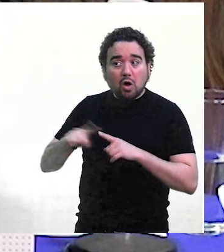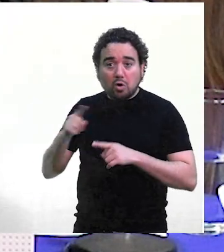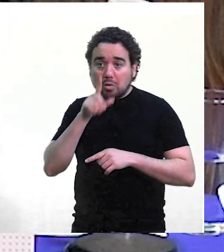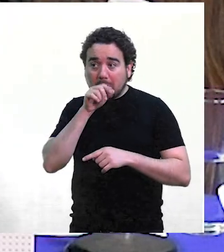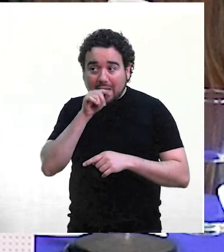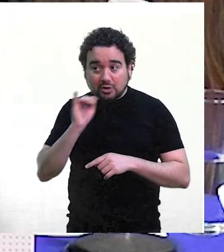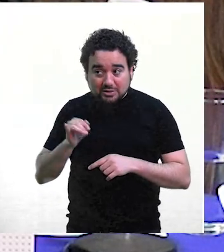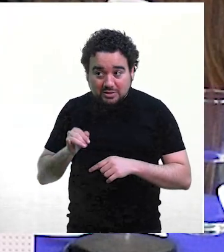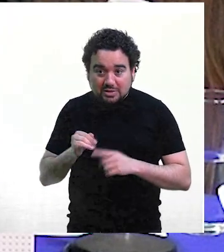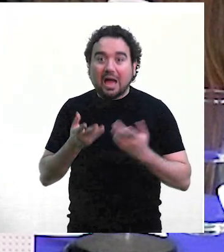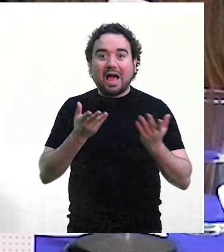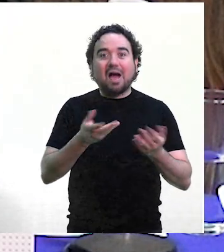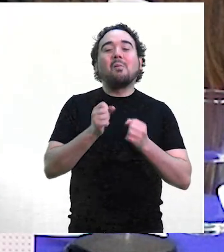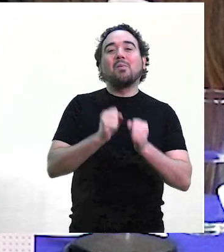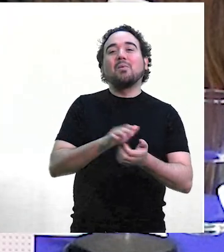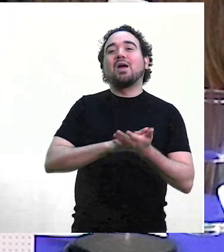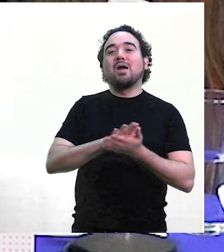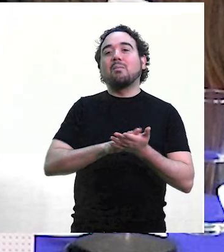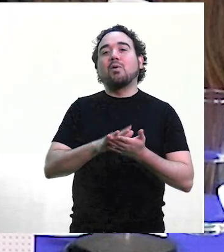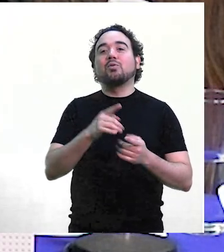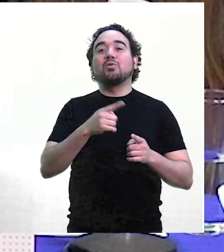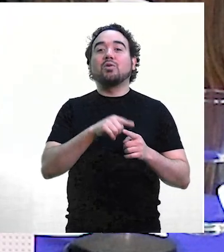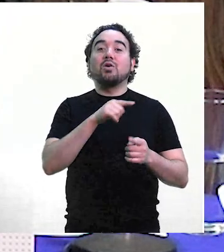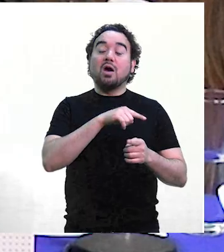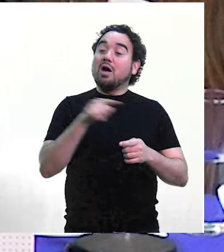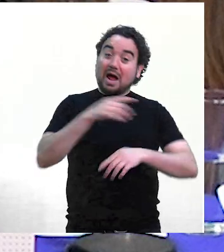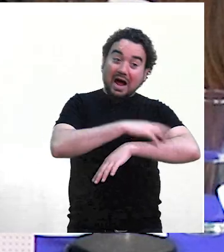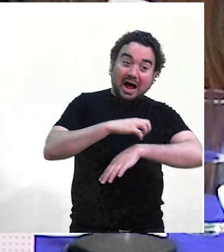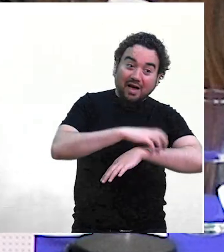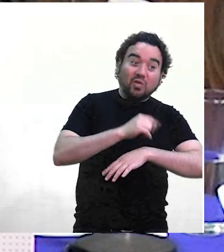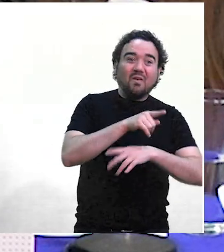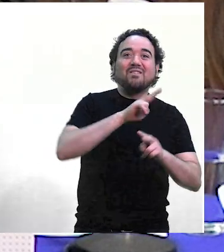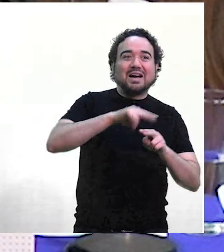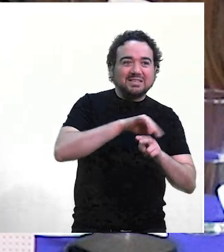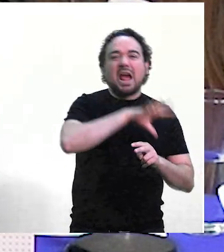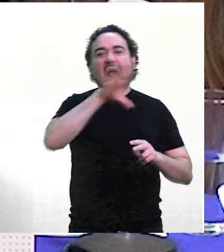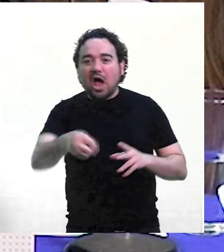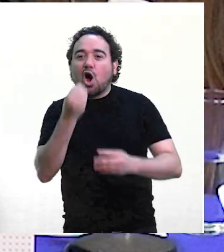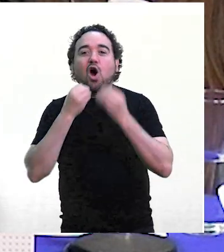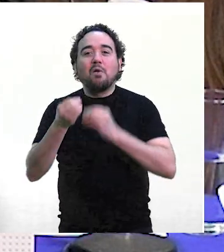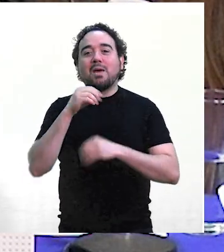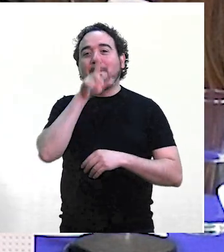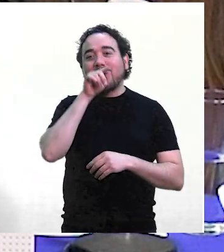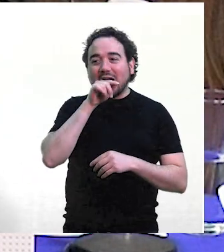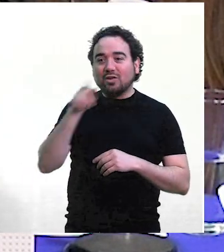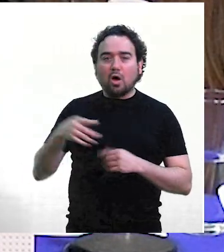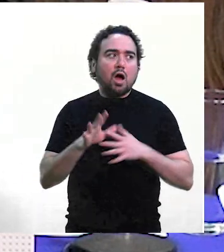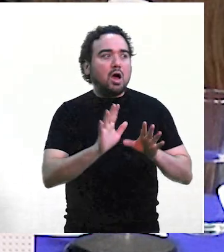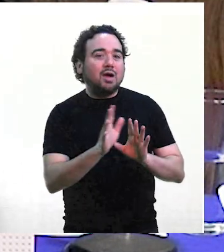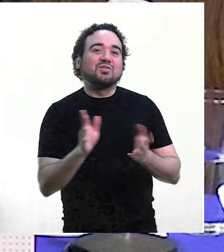bueno, pero te gustan los pajaritos. Y aquí hay un ciclo. Entonces, estos gatitos van a cazar esos pajaritos que tanto te gustan en la